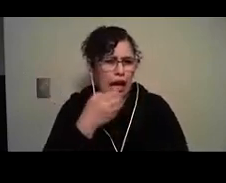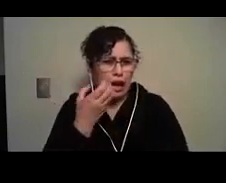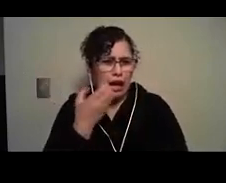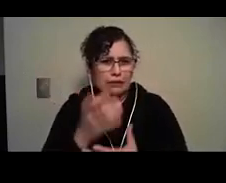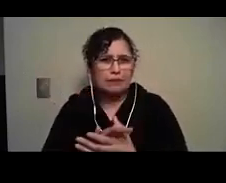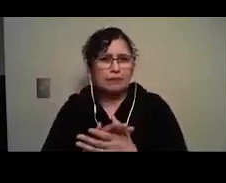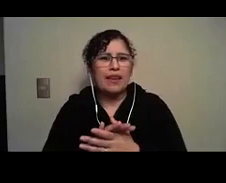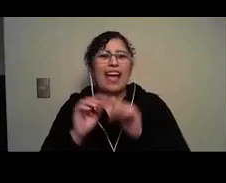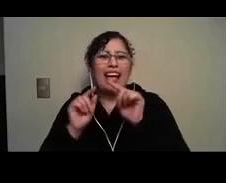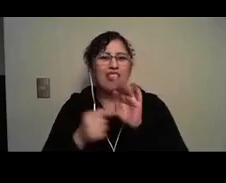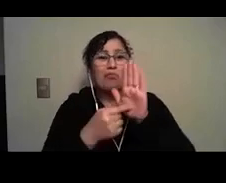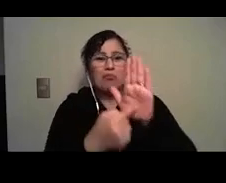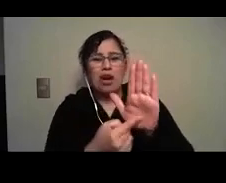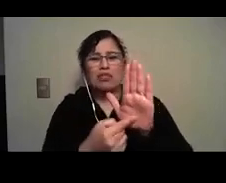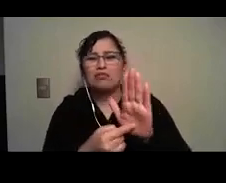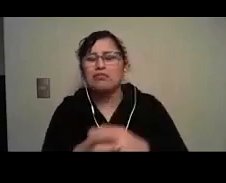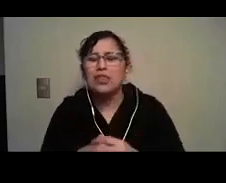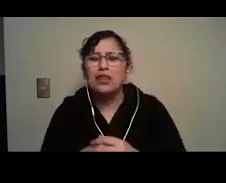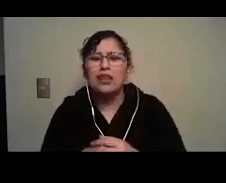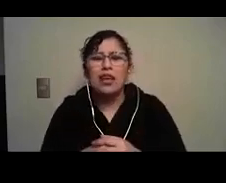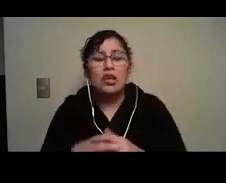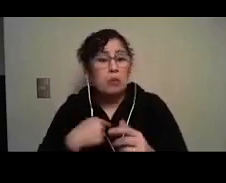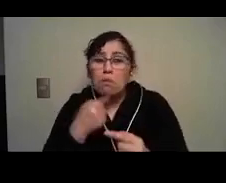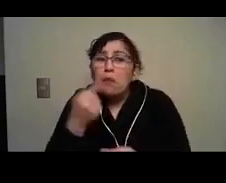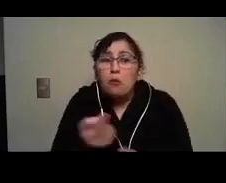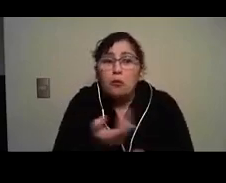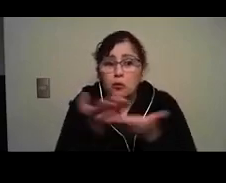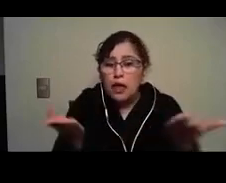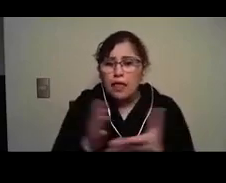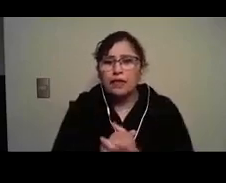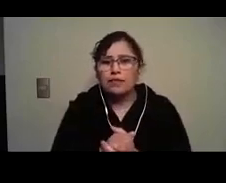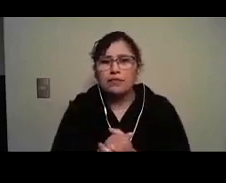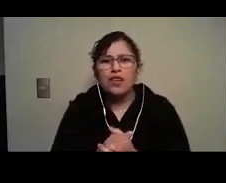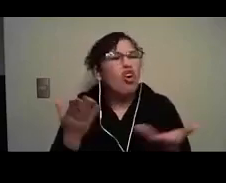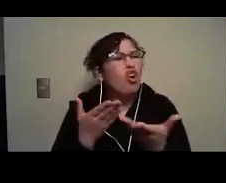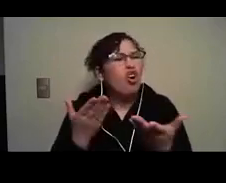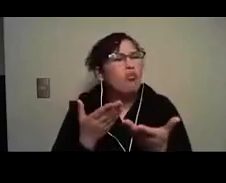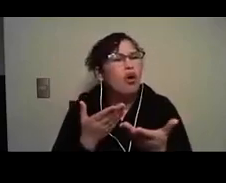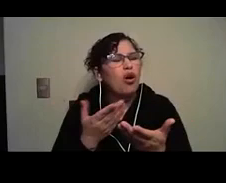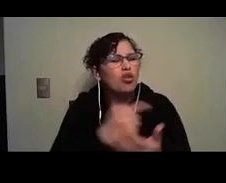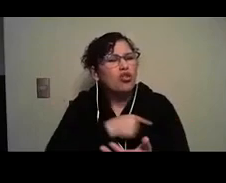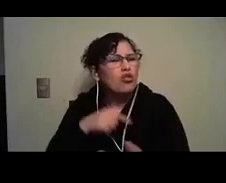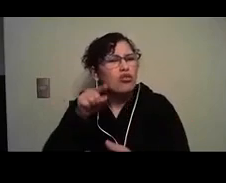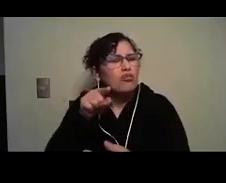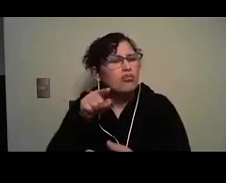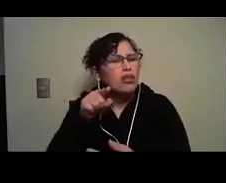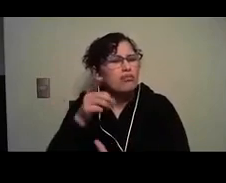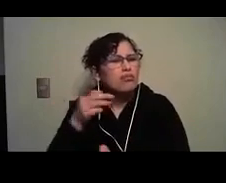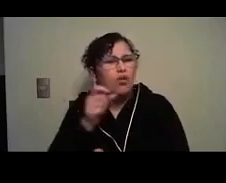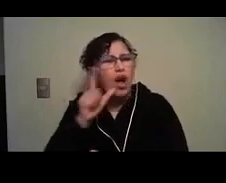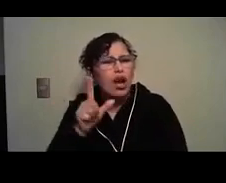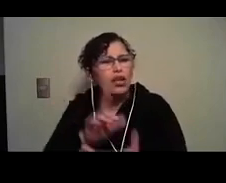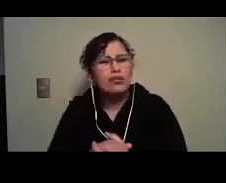muestro esta naranja y le pregunto probablemente a alguna de ustedes cómo se llama esta fruta, ¿ya? Sé que